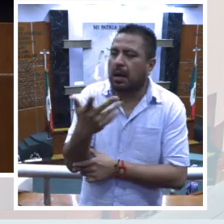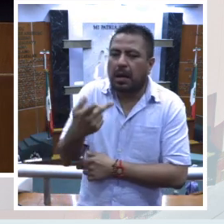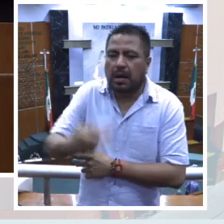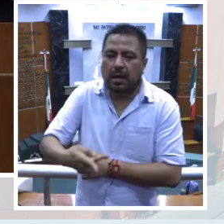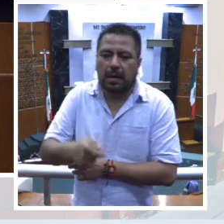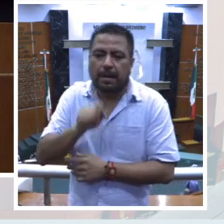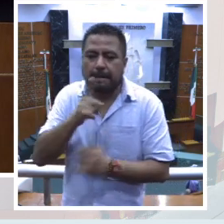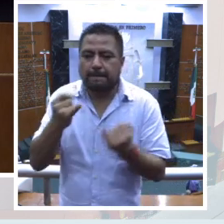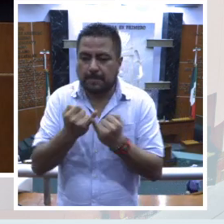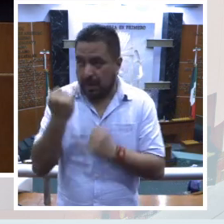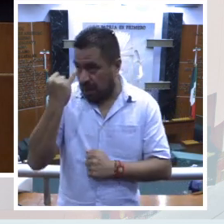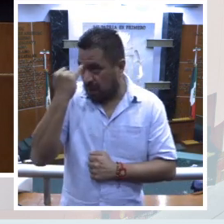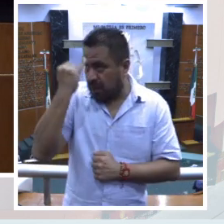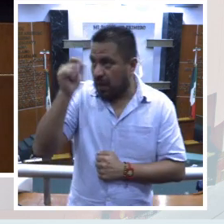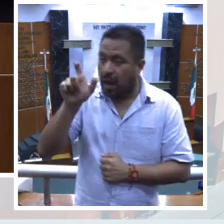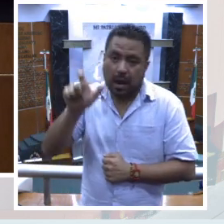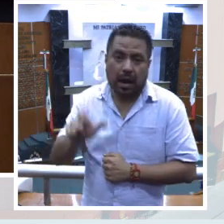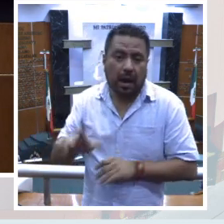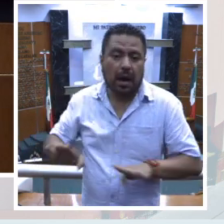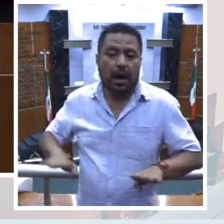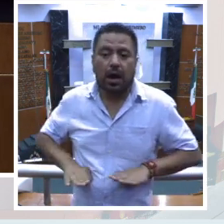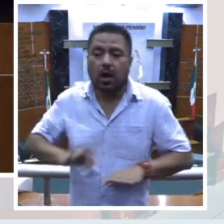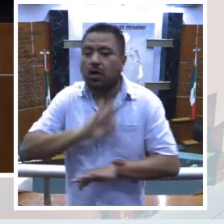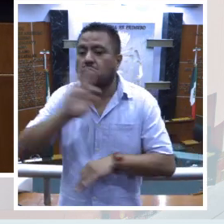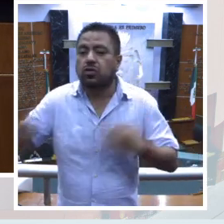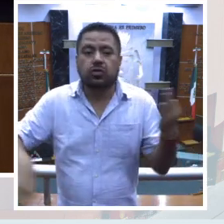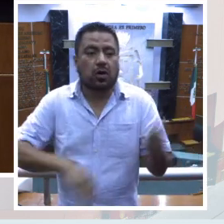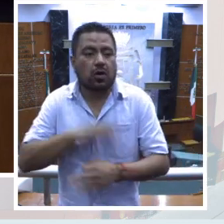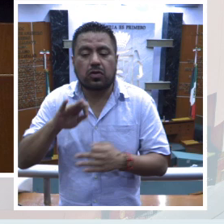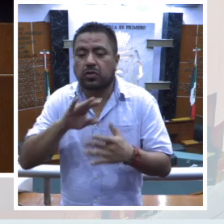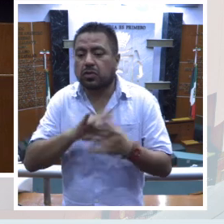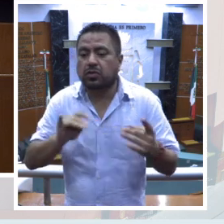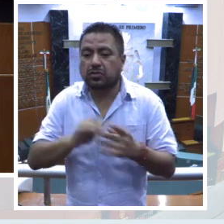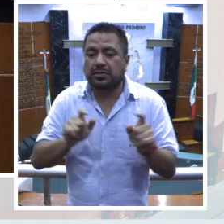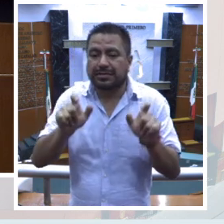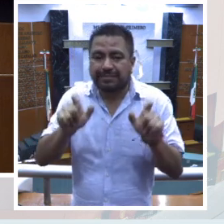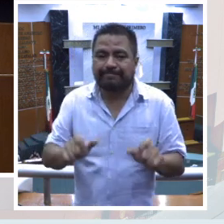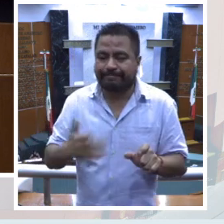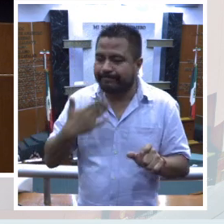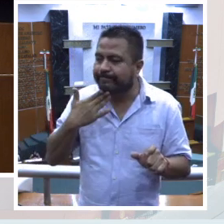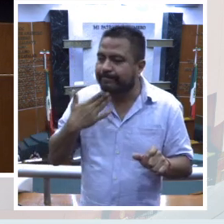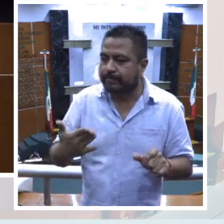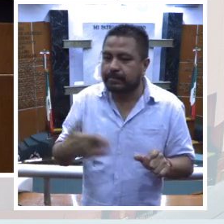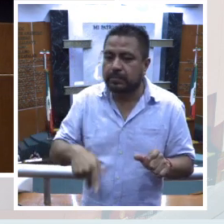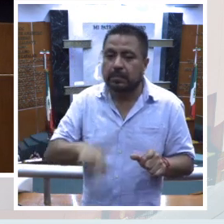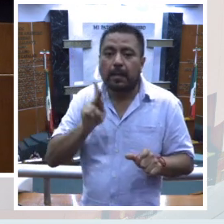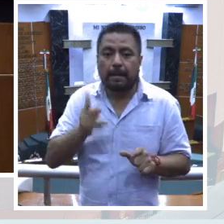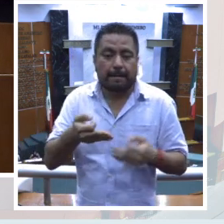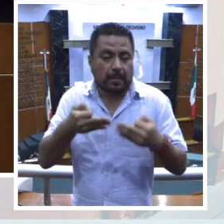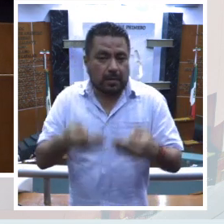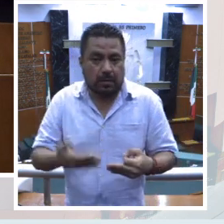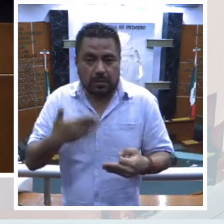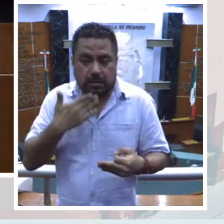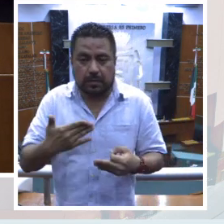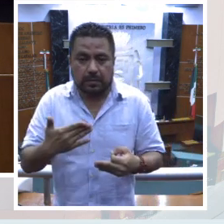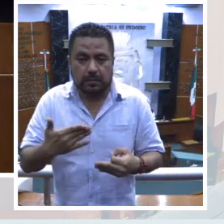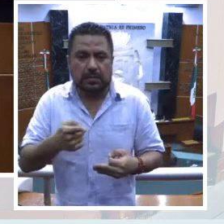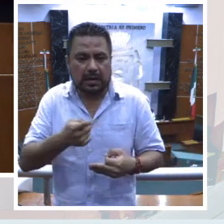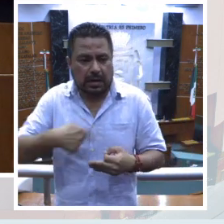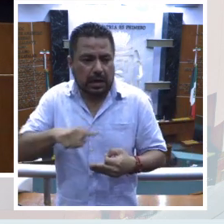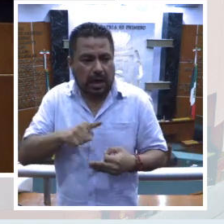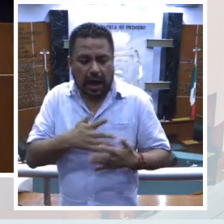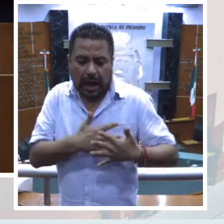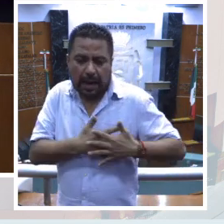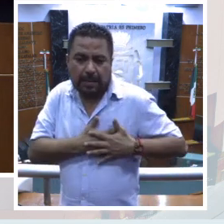de ideales todos Hablamos de dignidad Y si realmente señores amamos